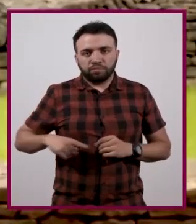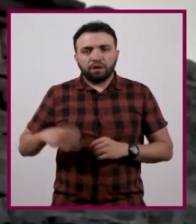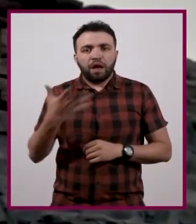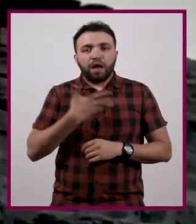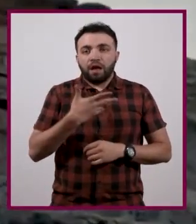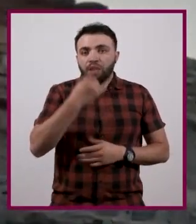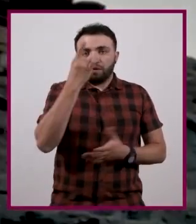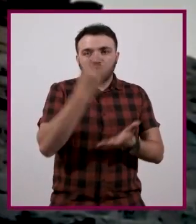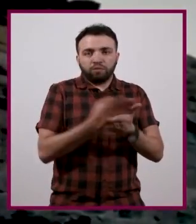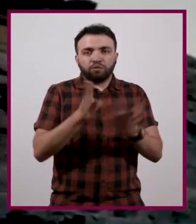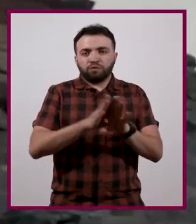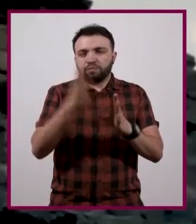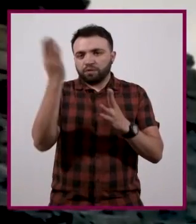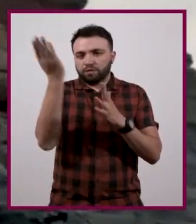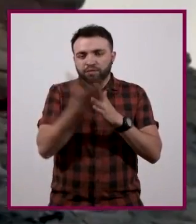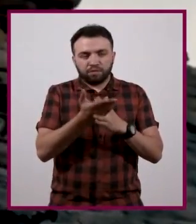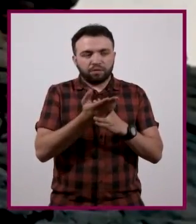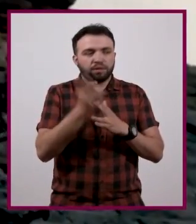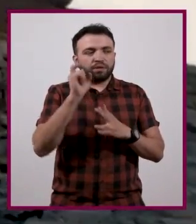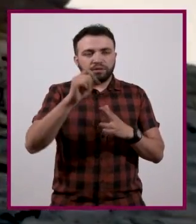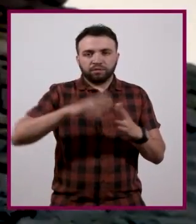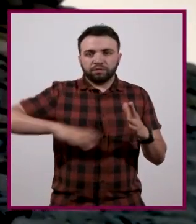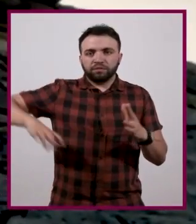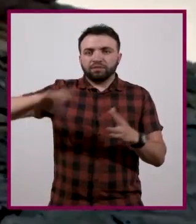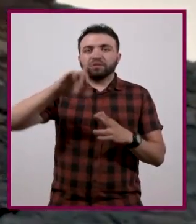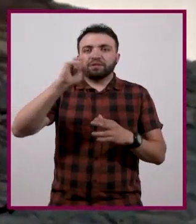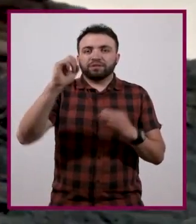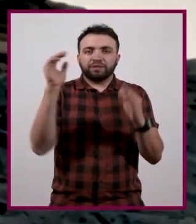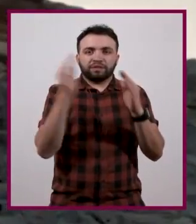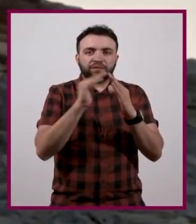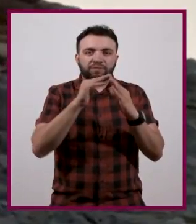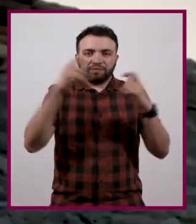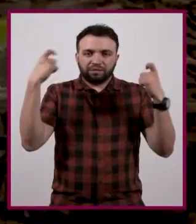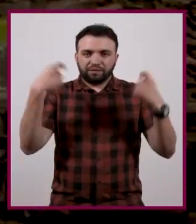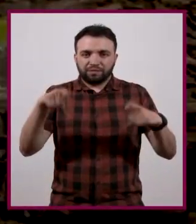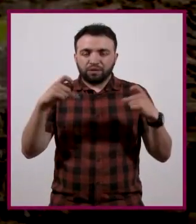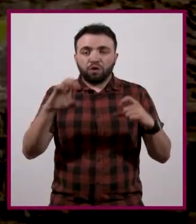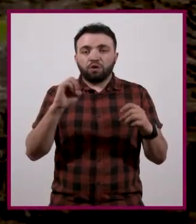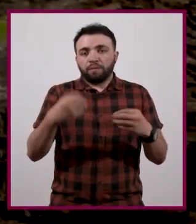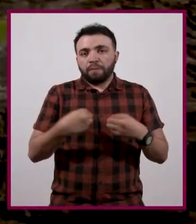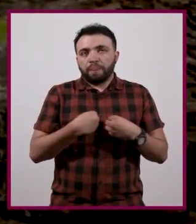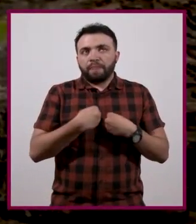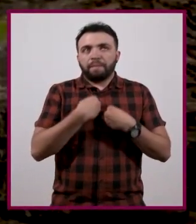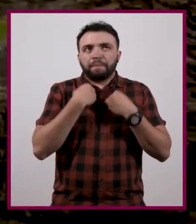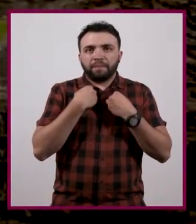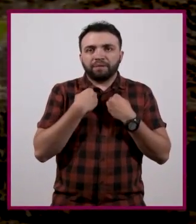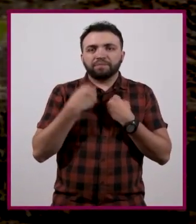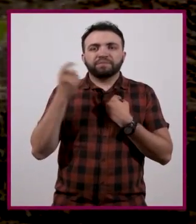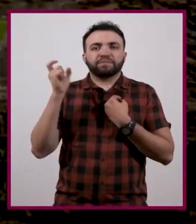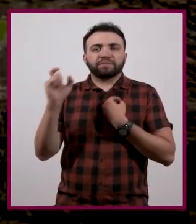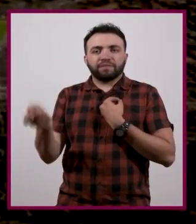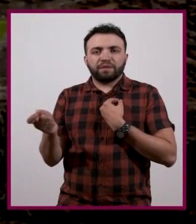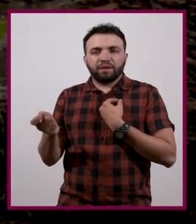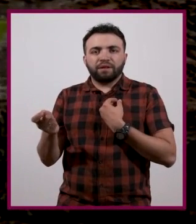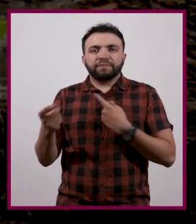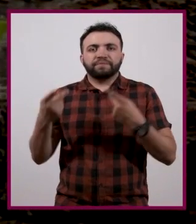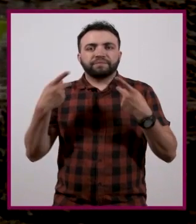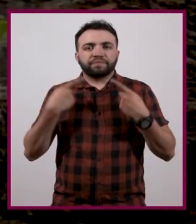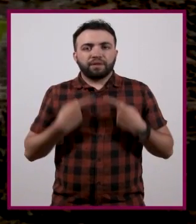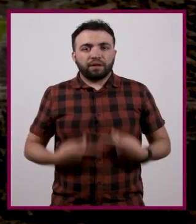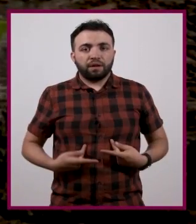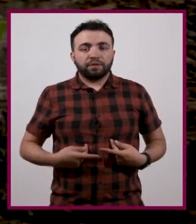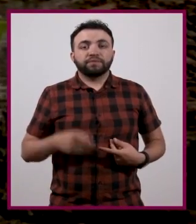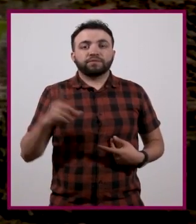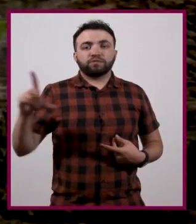zona intermedia, digamos así, que es el área residencial o el área de vivienda de aquellos personajes